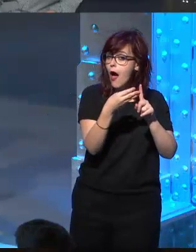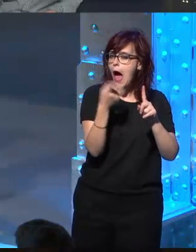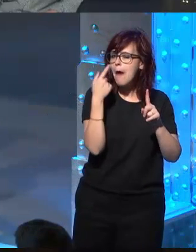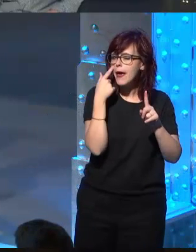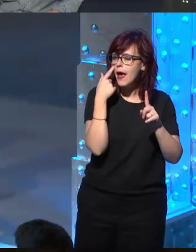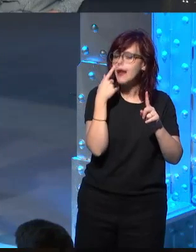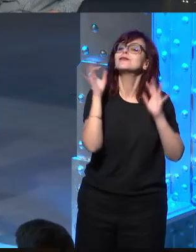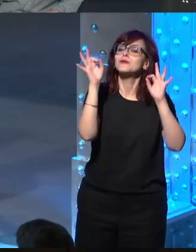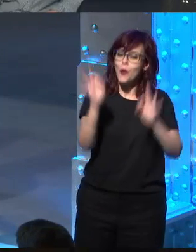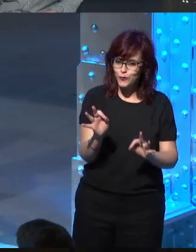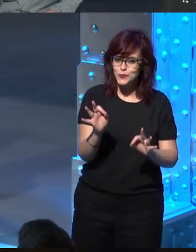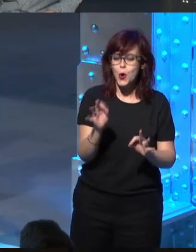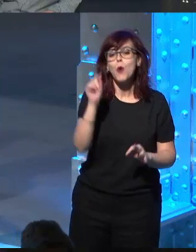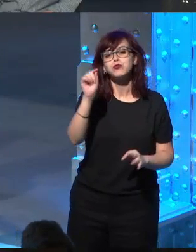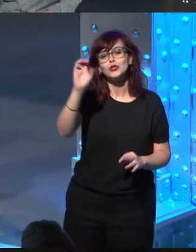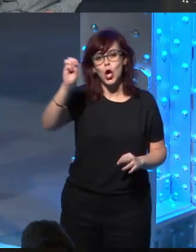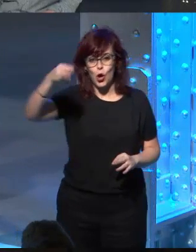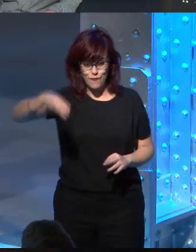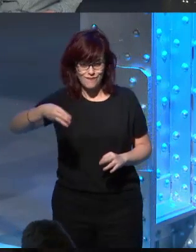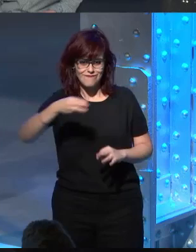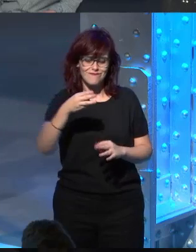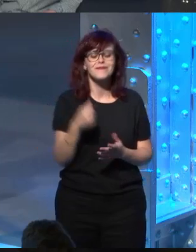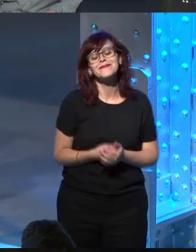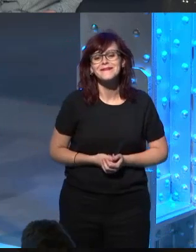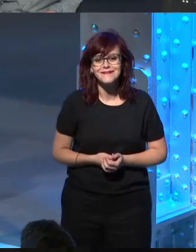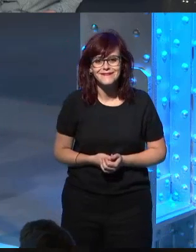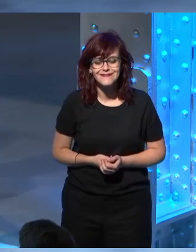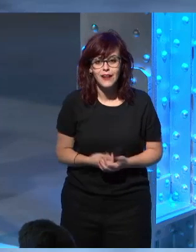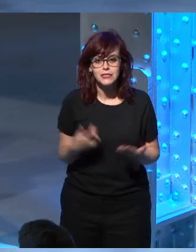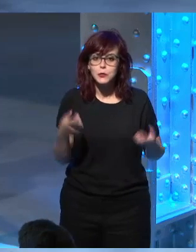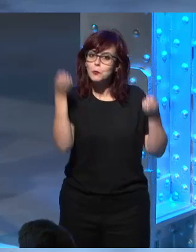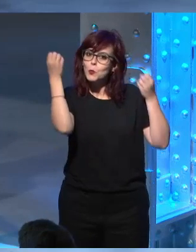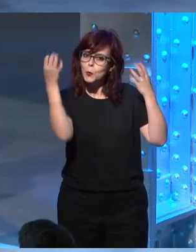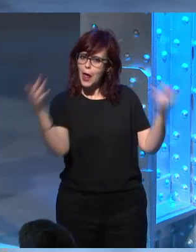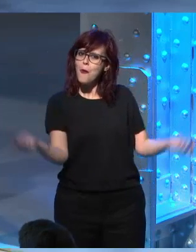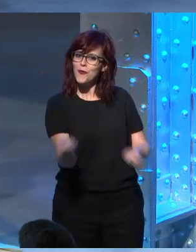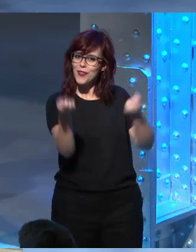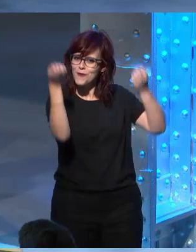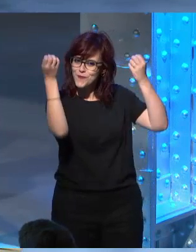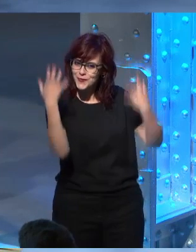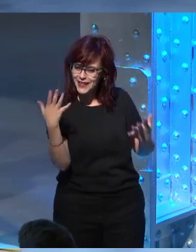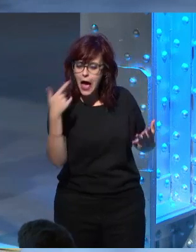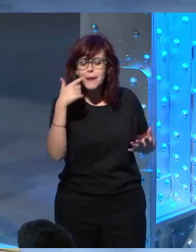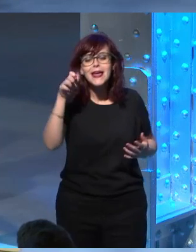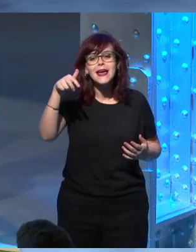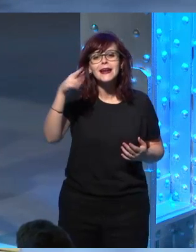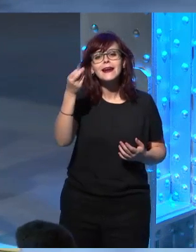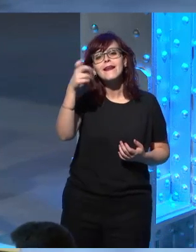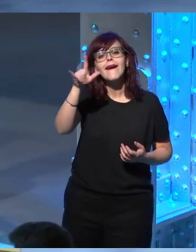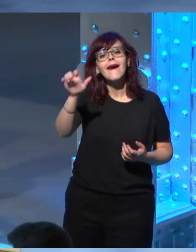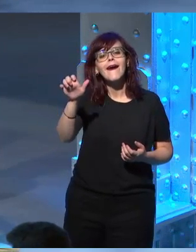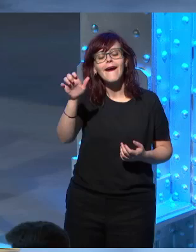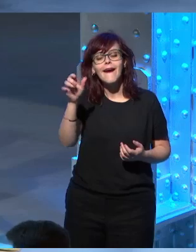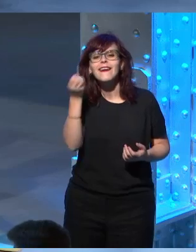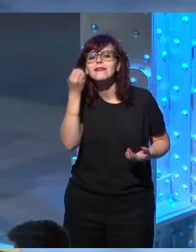estamos también en elordenmundial.com, como no podría ser de otra forma. Bueno, pues está muy bien hecha la cuña. Enrique, ¿cómo vas